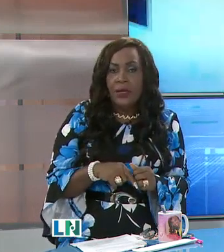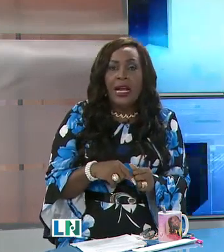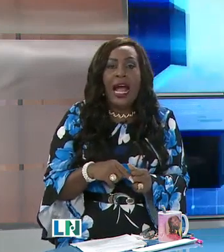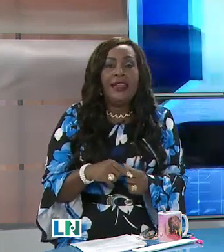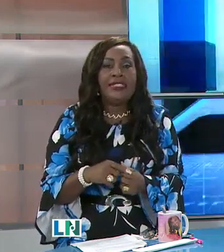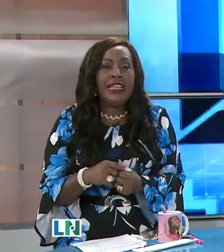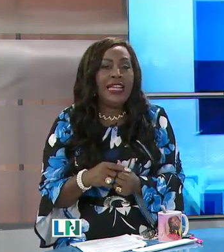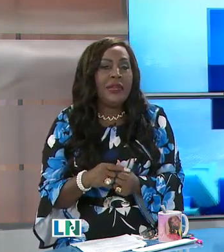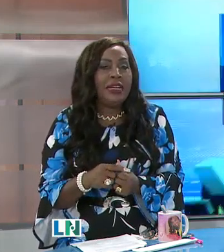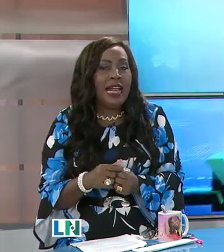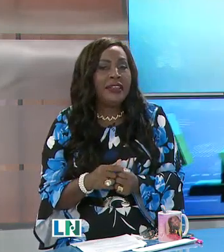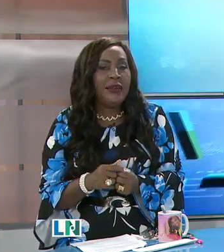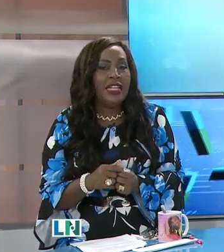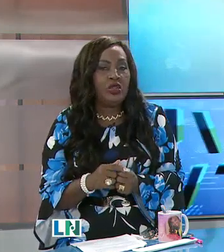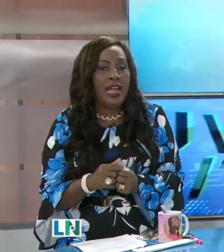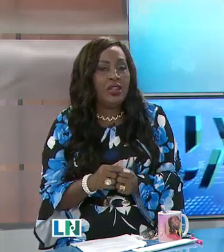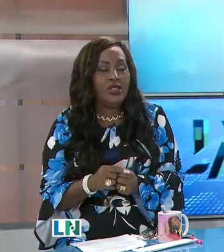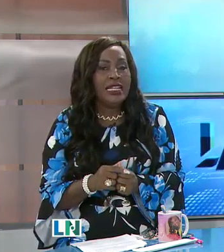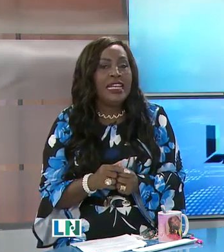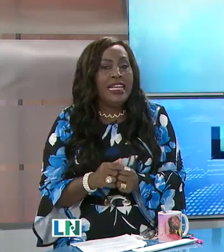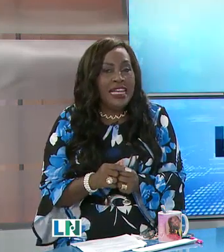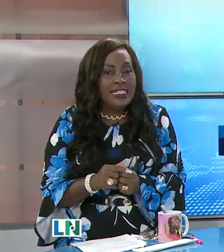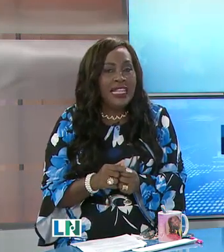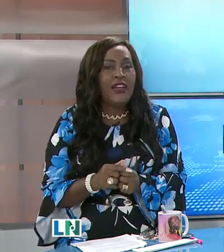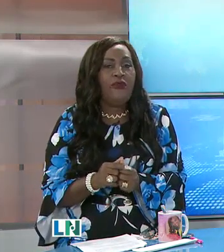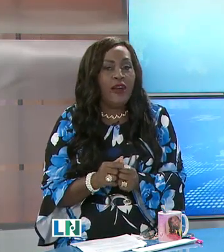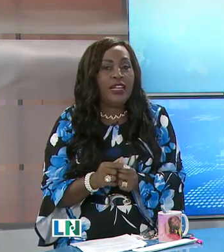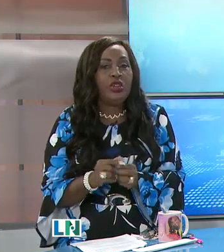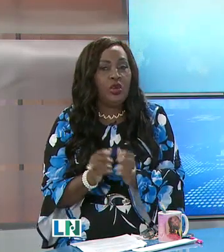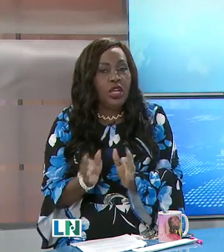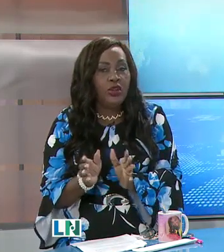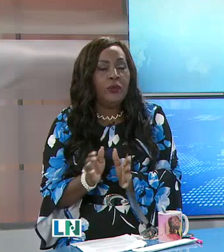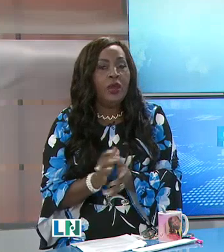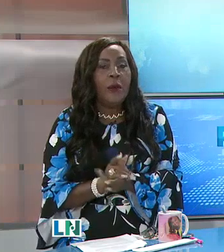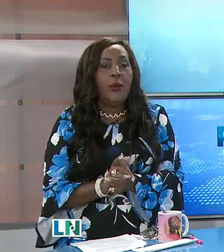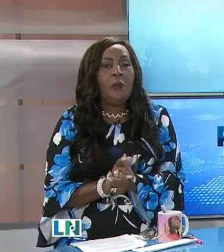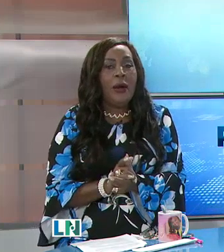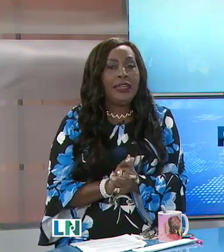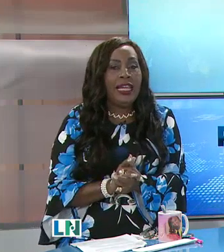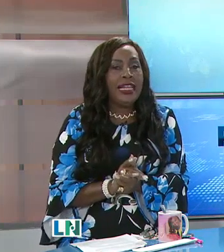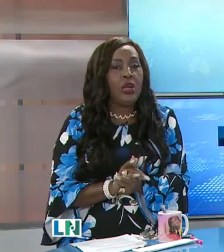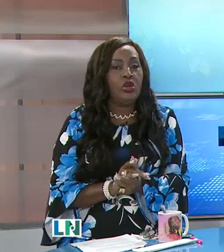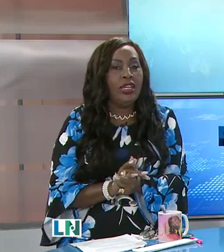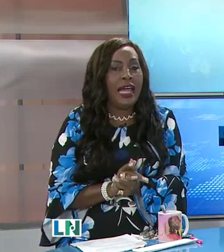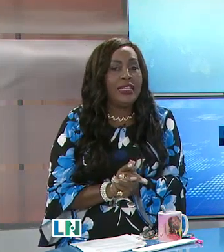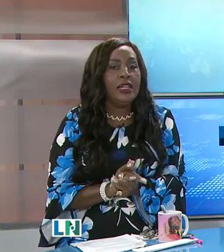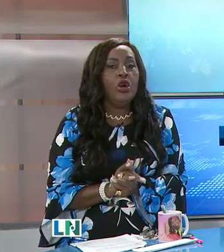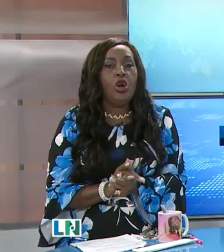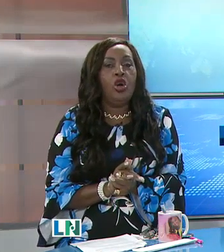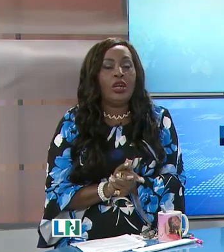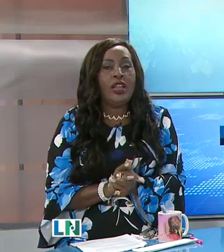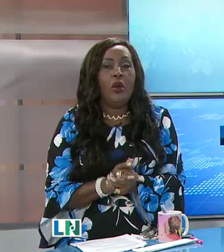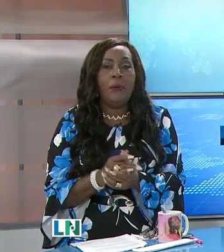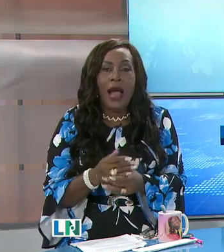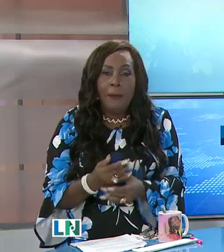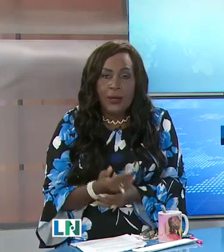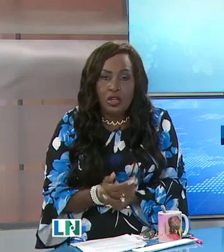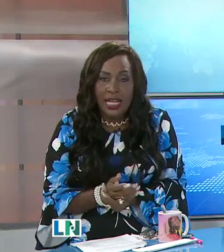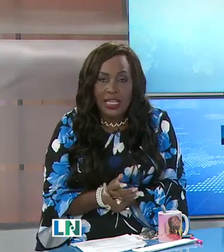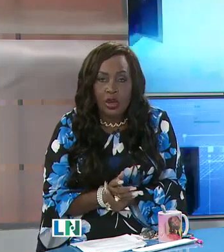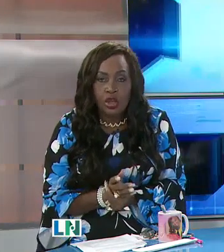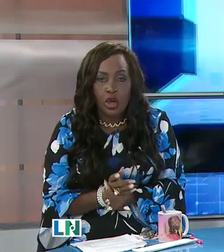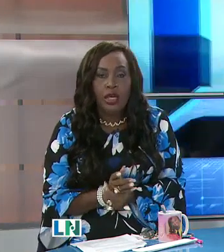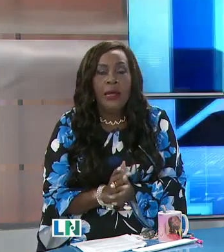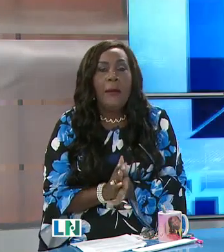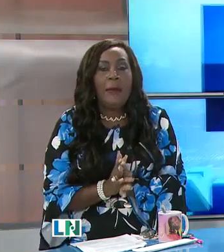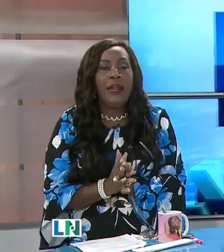viceversa. A decenas de inmigrantes venezolanos, este fue destruido por parte de las autoridades, colocando más